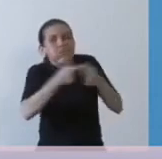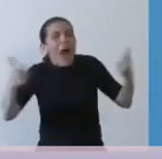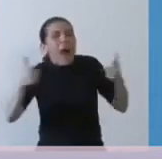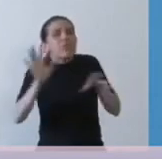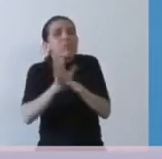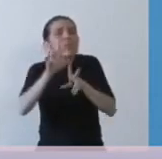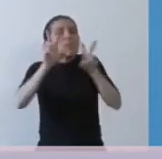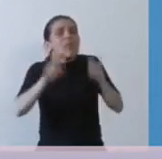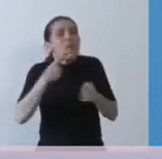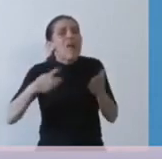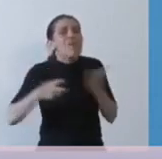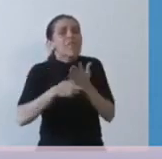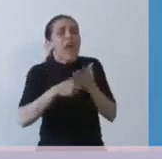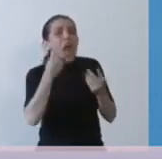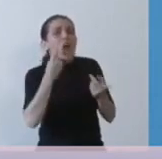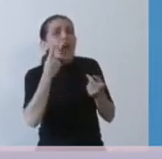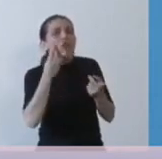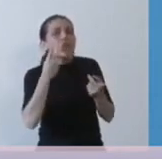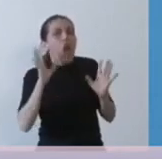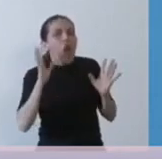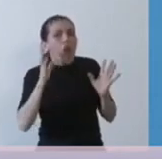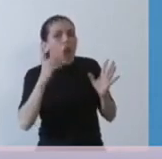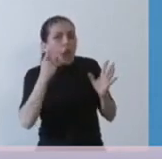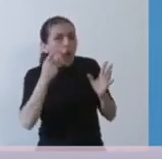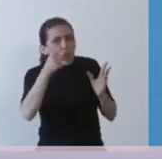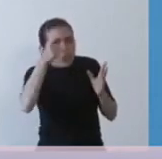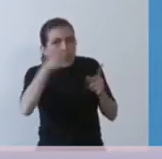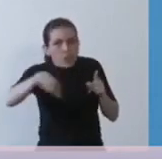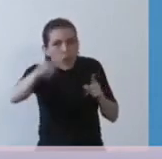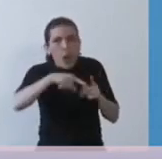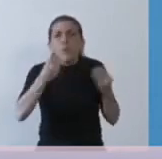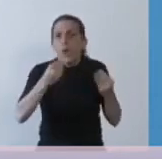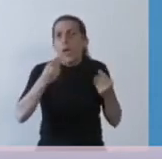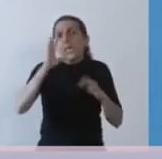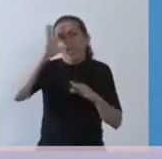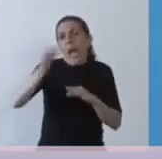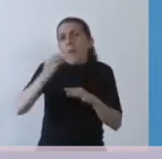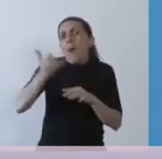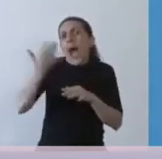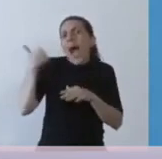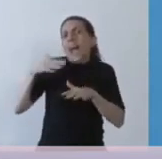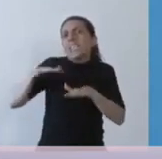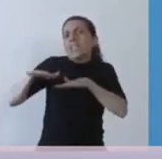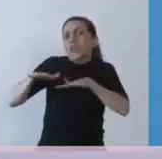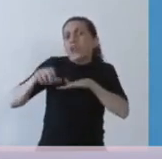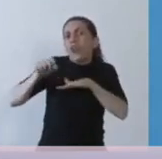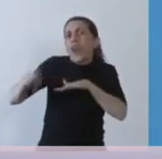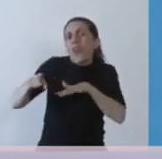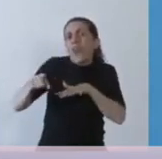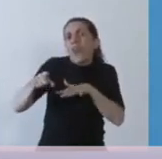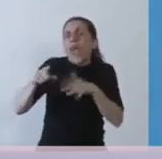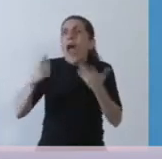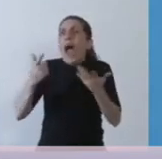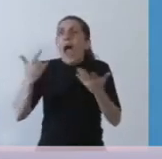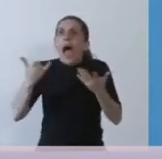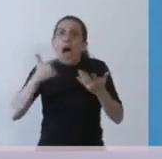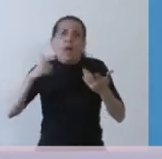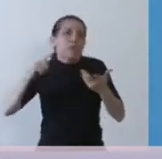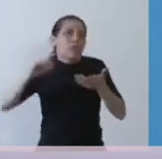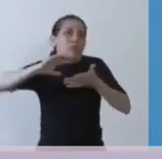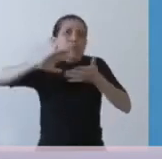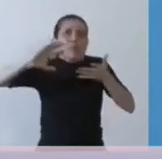entendemos perfectamente que se han producido algunas situaciones de desabastecimiento para parcial que ha habido en